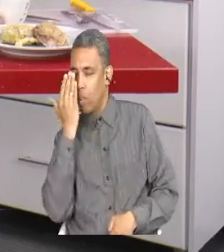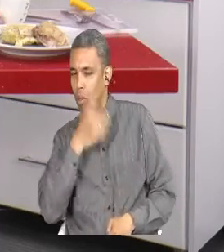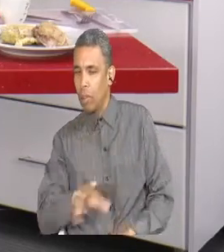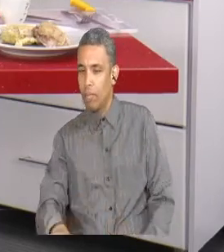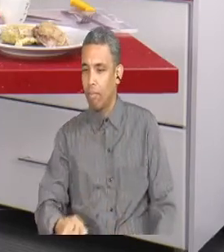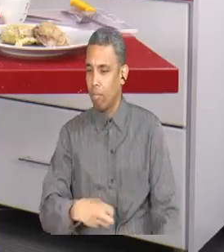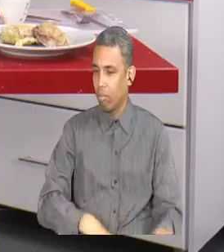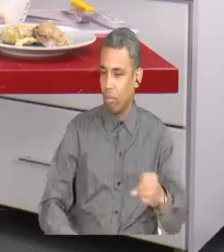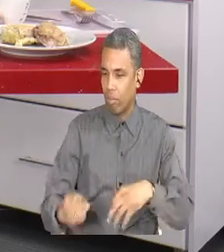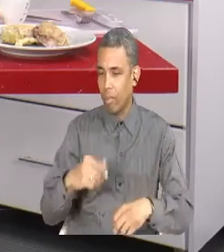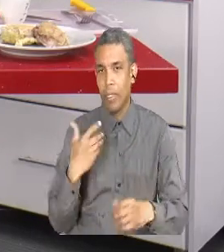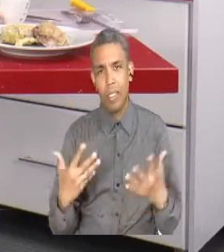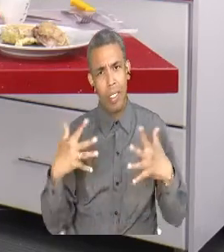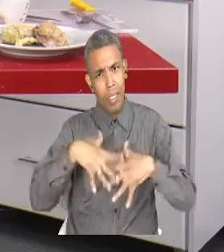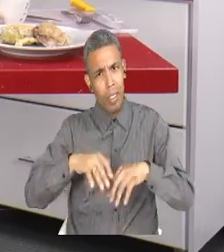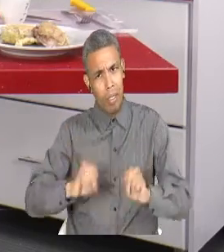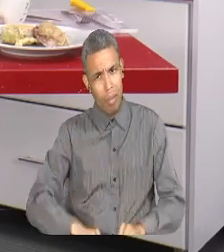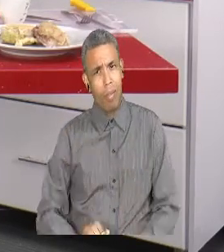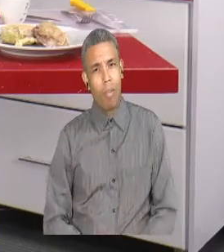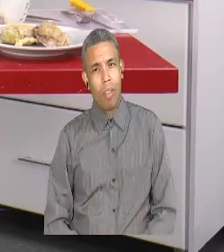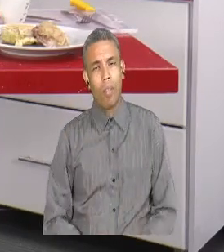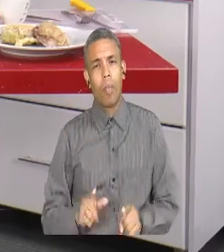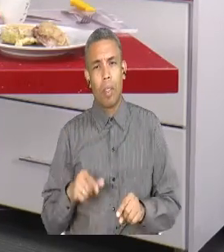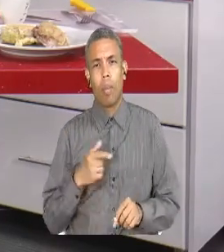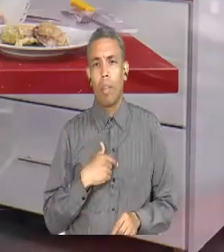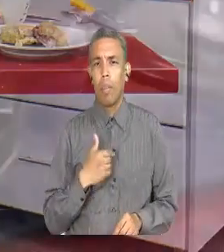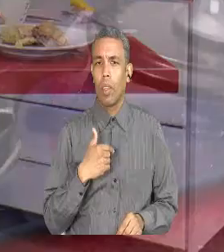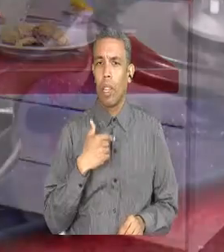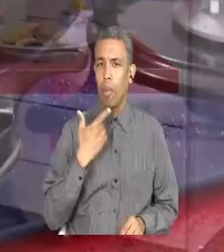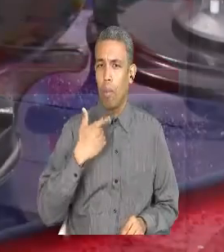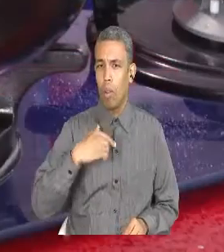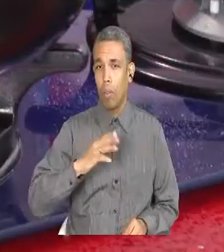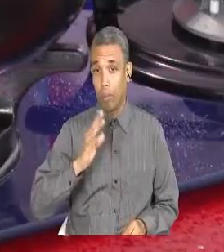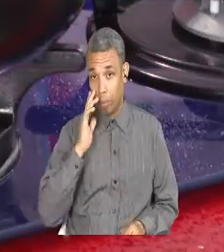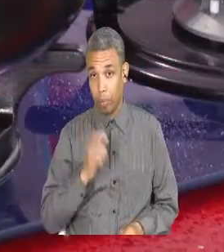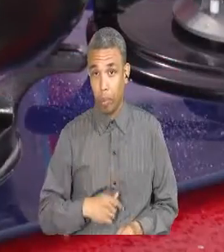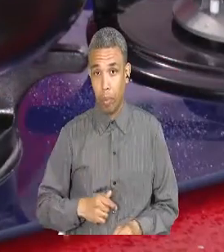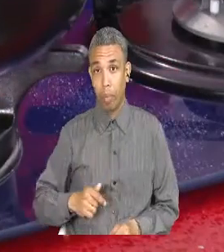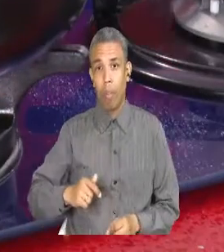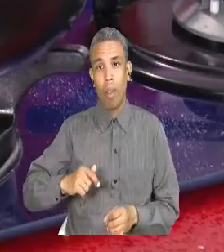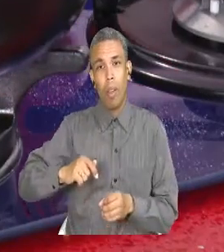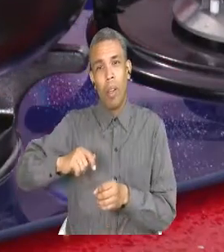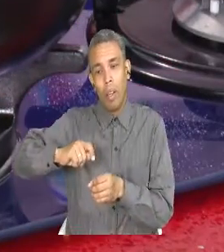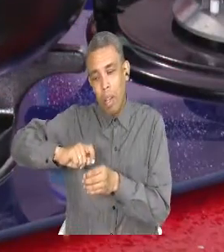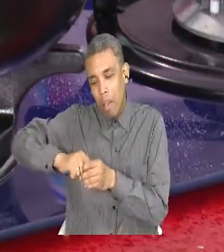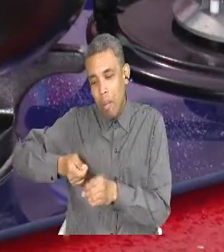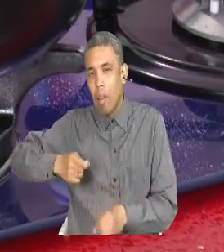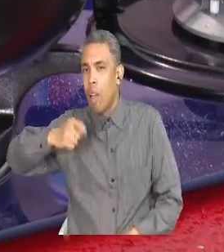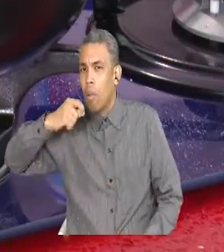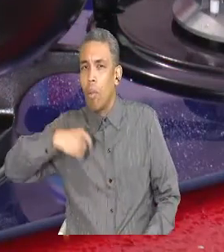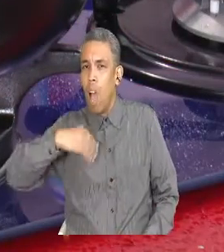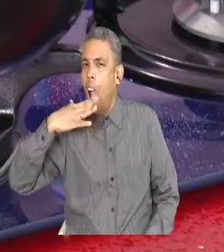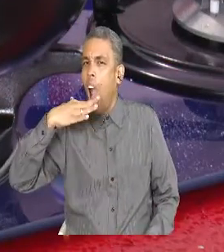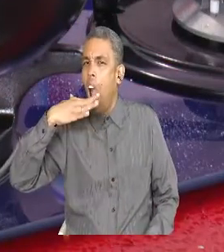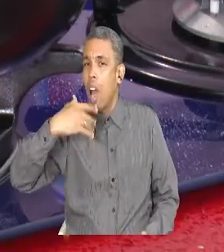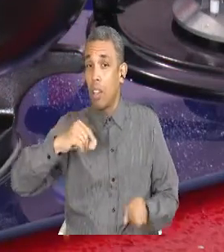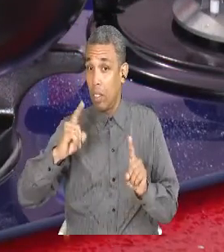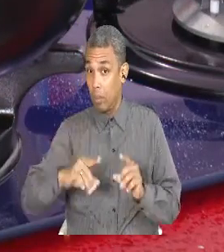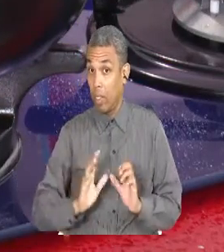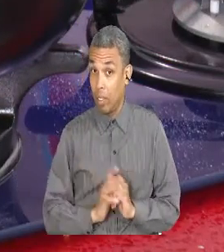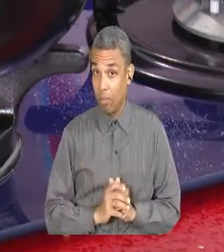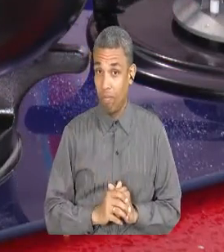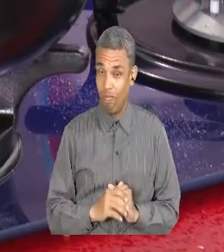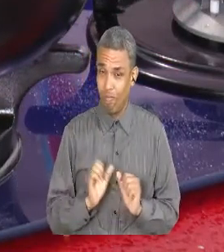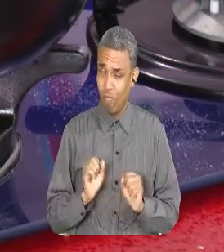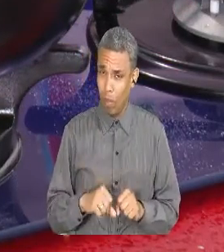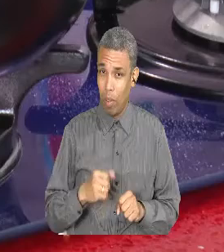Exactamente. Entonces, igual los picantes, personalmente a mí me gusta mucho el picante. Ajá. Entonces también todos los picantes no son lo mismo.